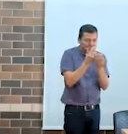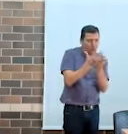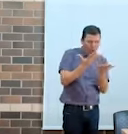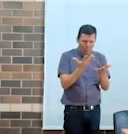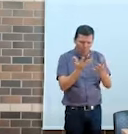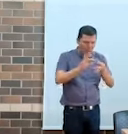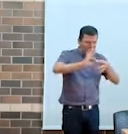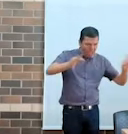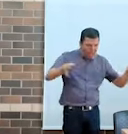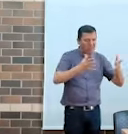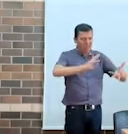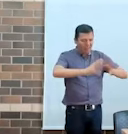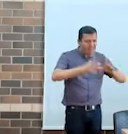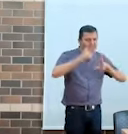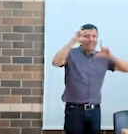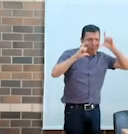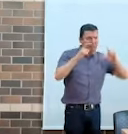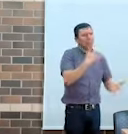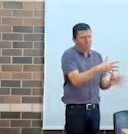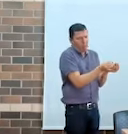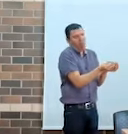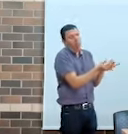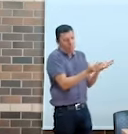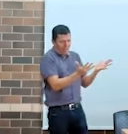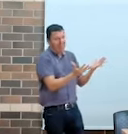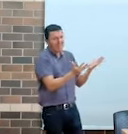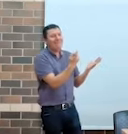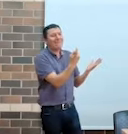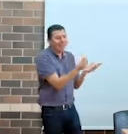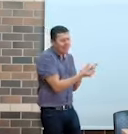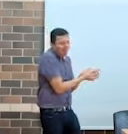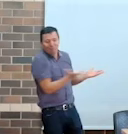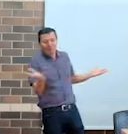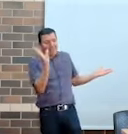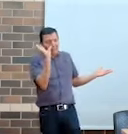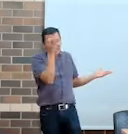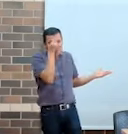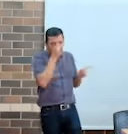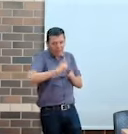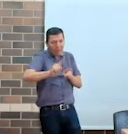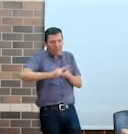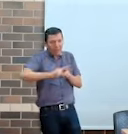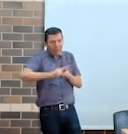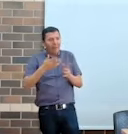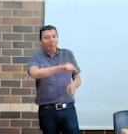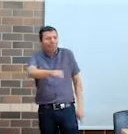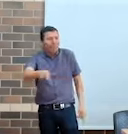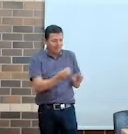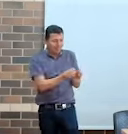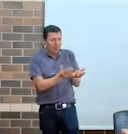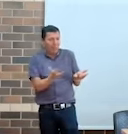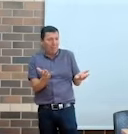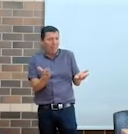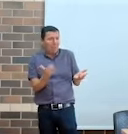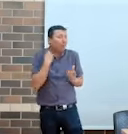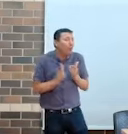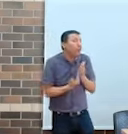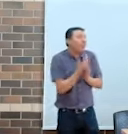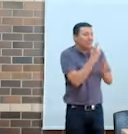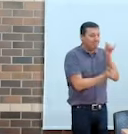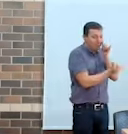como producto, cómo es la estructura lingüística de la seña, la parte visogestual. Hay muchas cosas que faltan incluir de